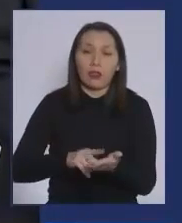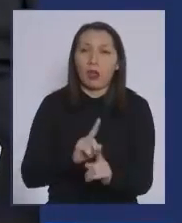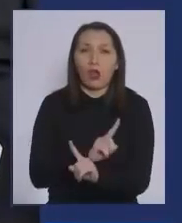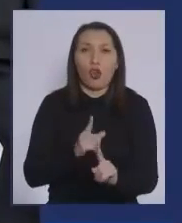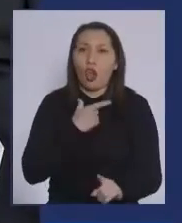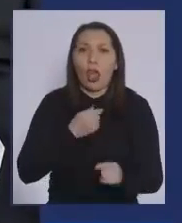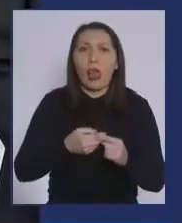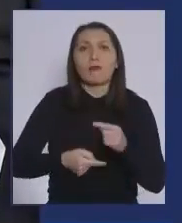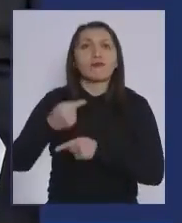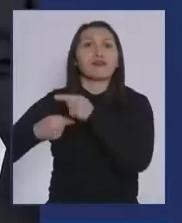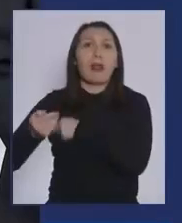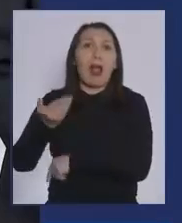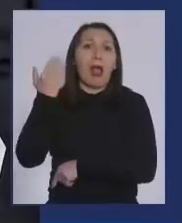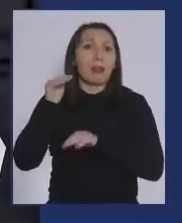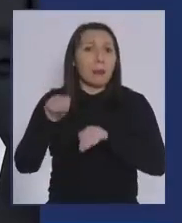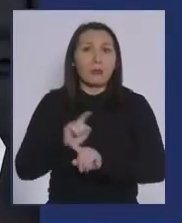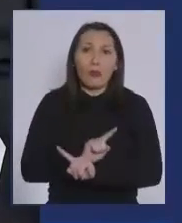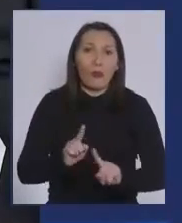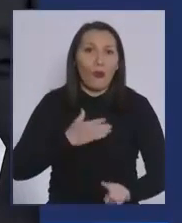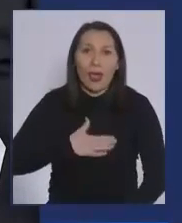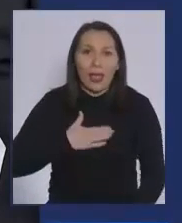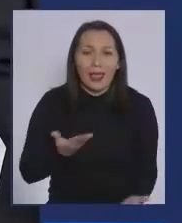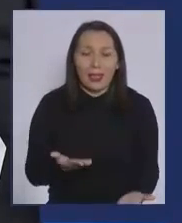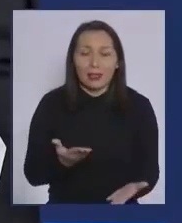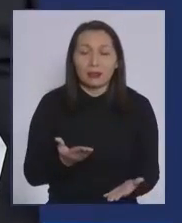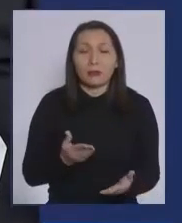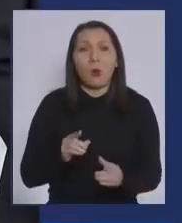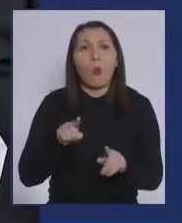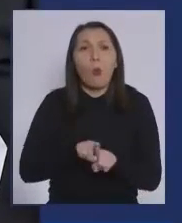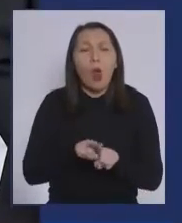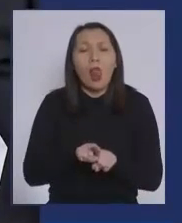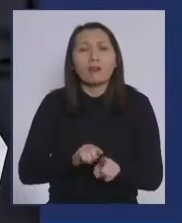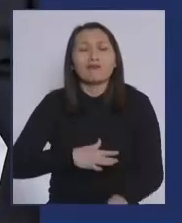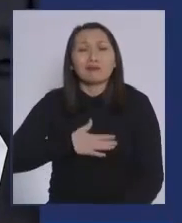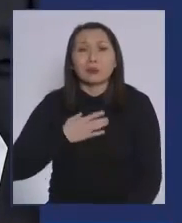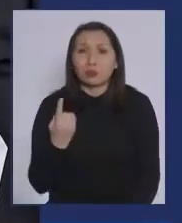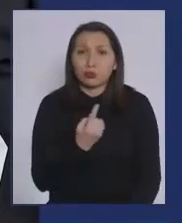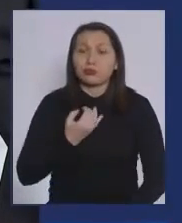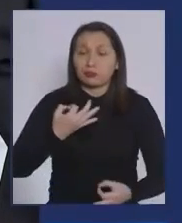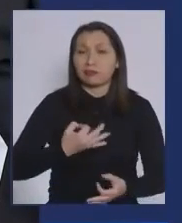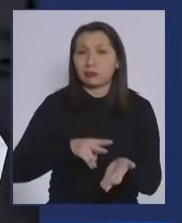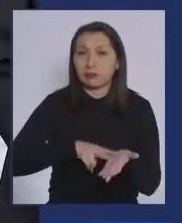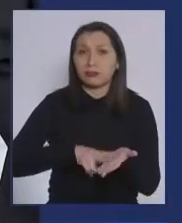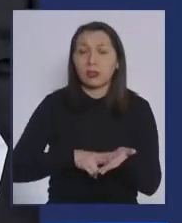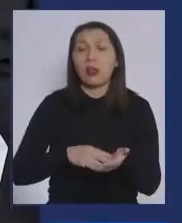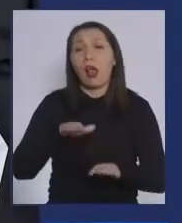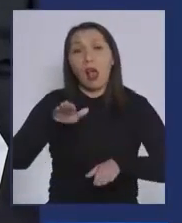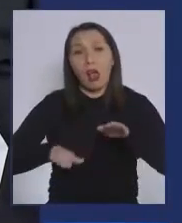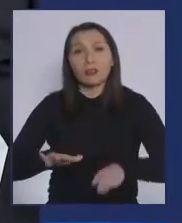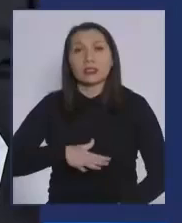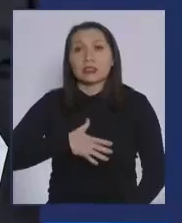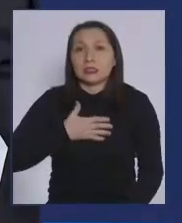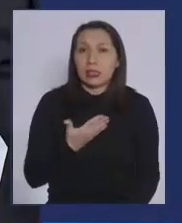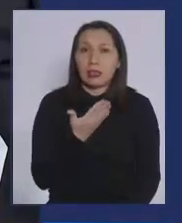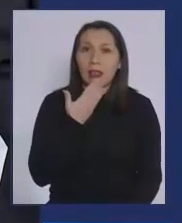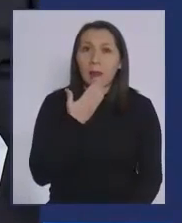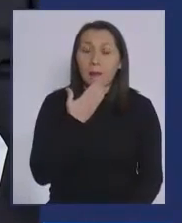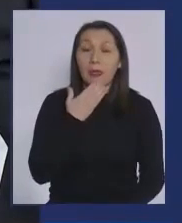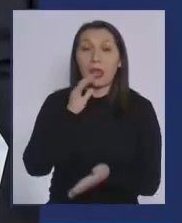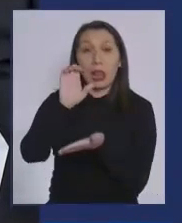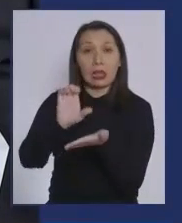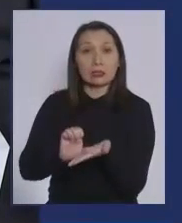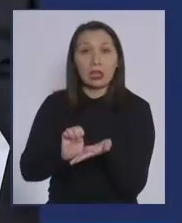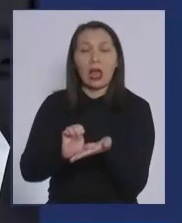quieren volver no sin razón se sienten solos y a veces sienten también que el estado